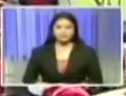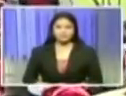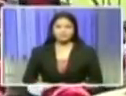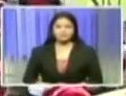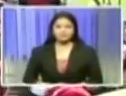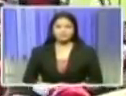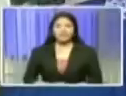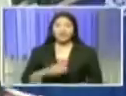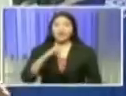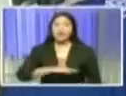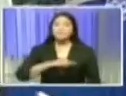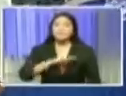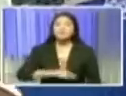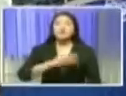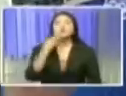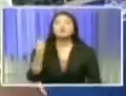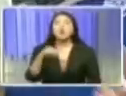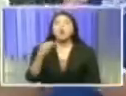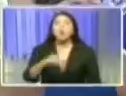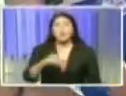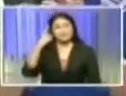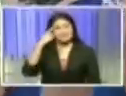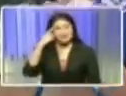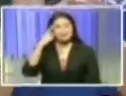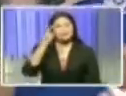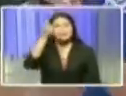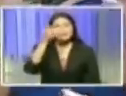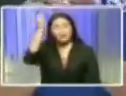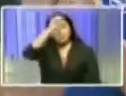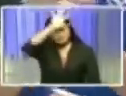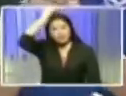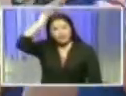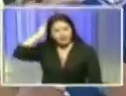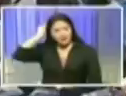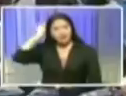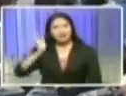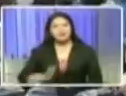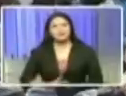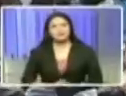La misión de jóvenes, Robert Serra.